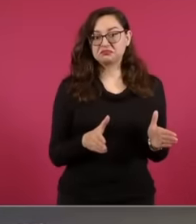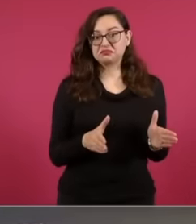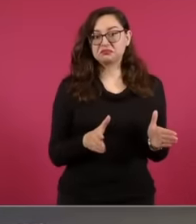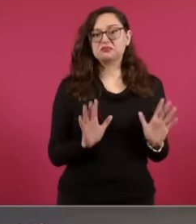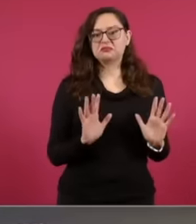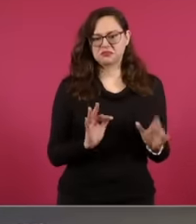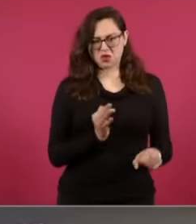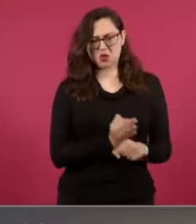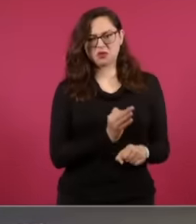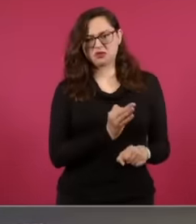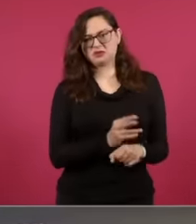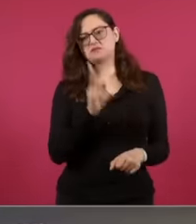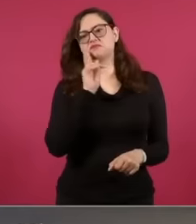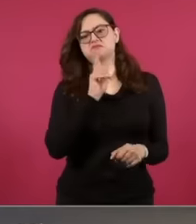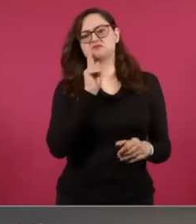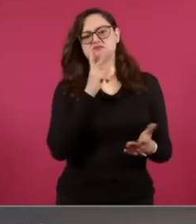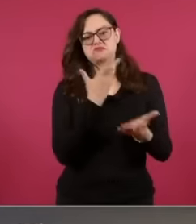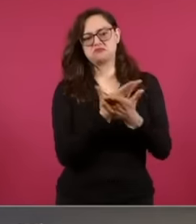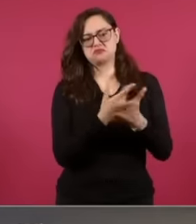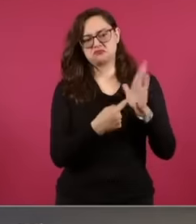Ahora lo vemos.